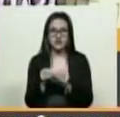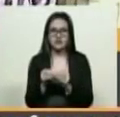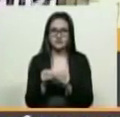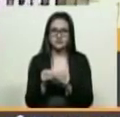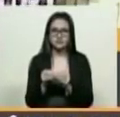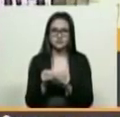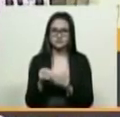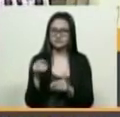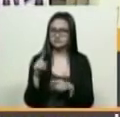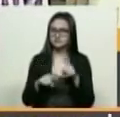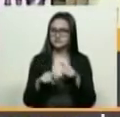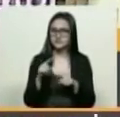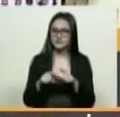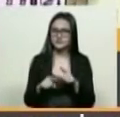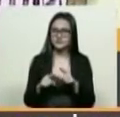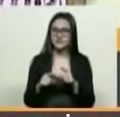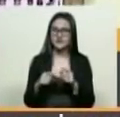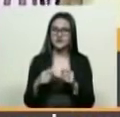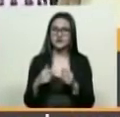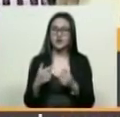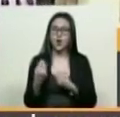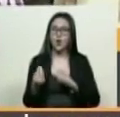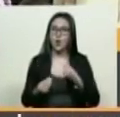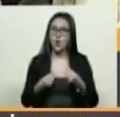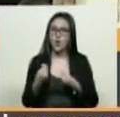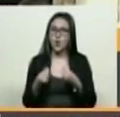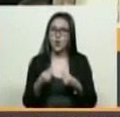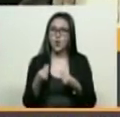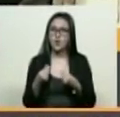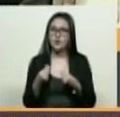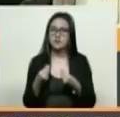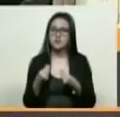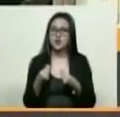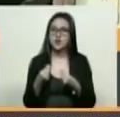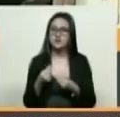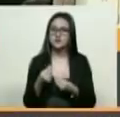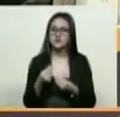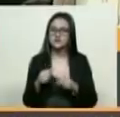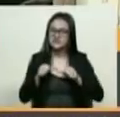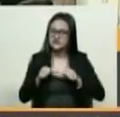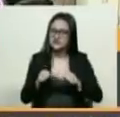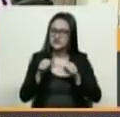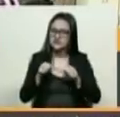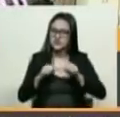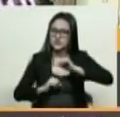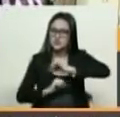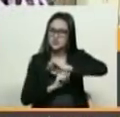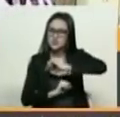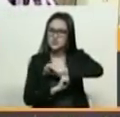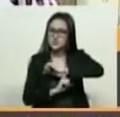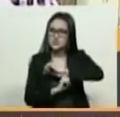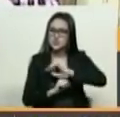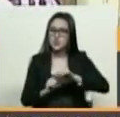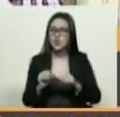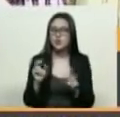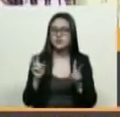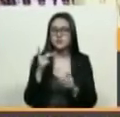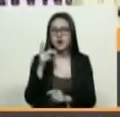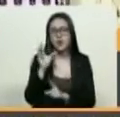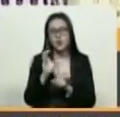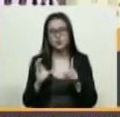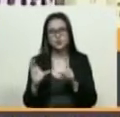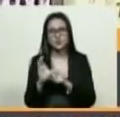aspectos, la sustentabilidad de las dinámicas culturales. Nosotros no tenemos una concepción